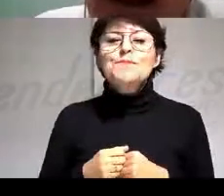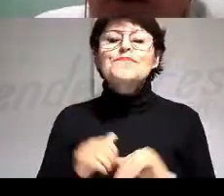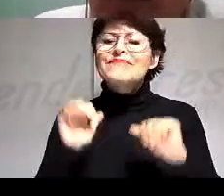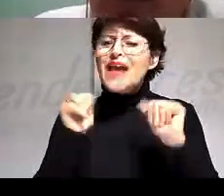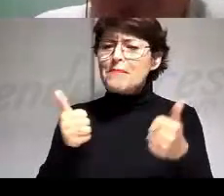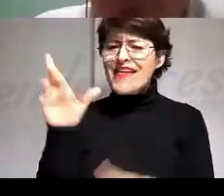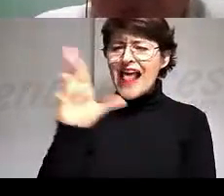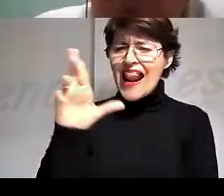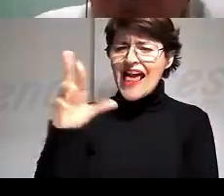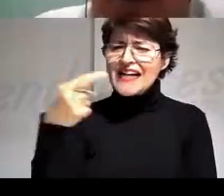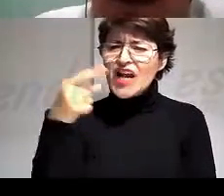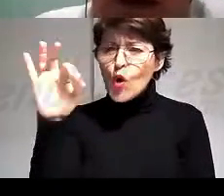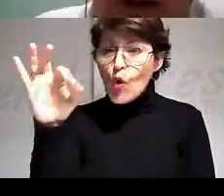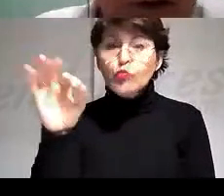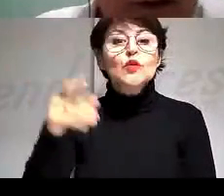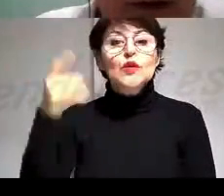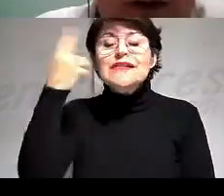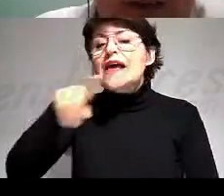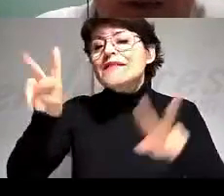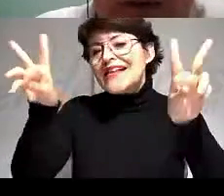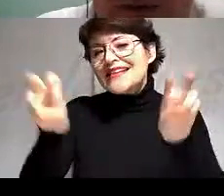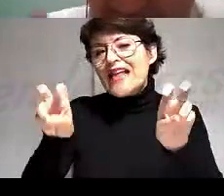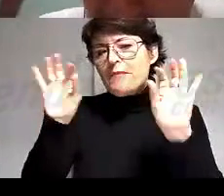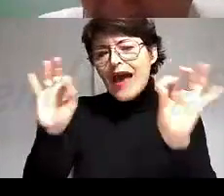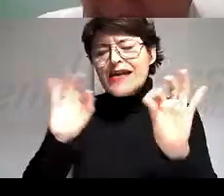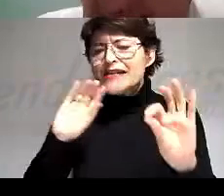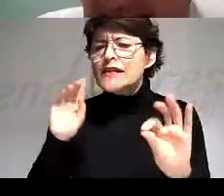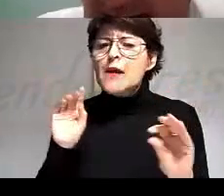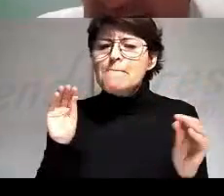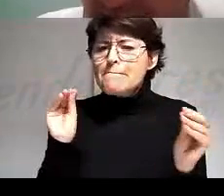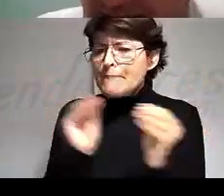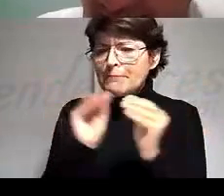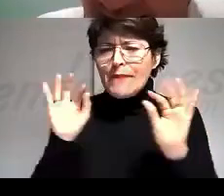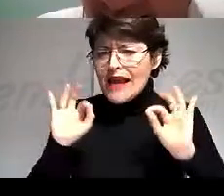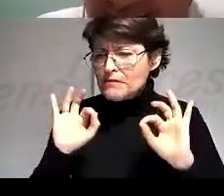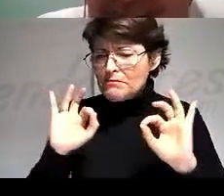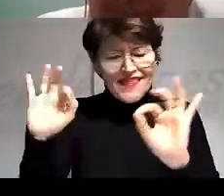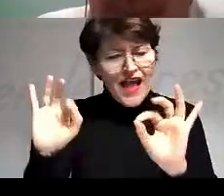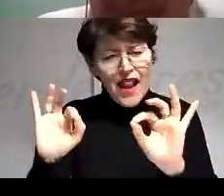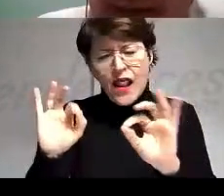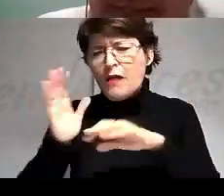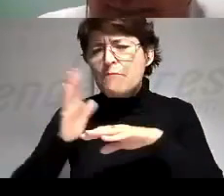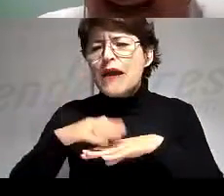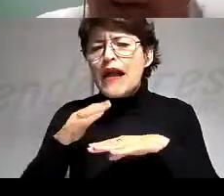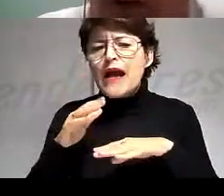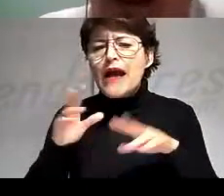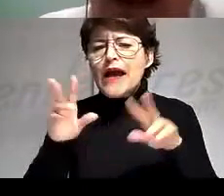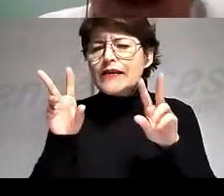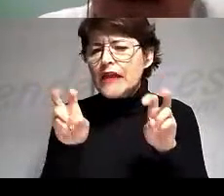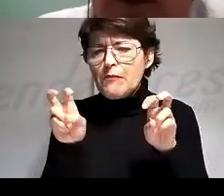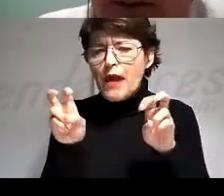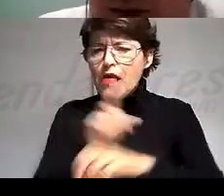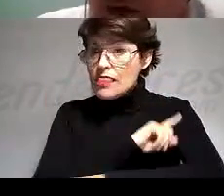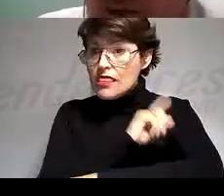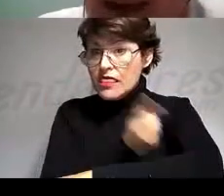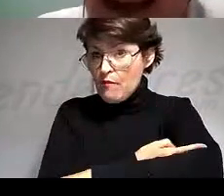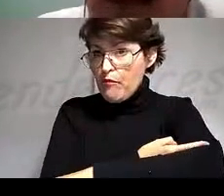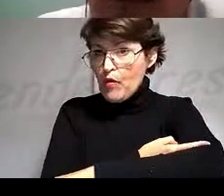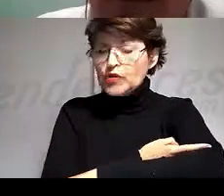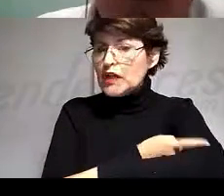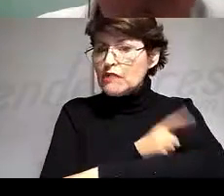el RGO, que son, como sabéis, los productos esencialmente preparados para el ejercicio físico